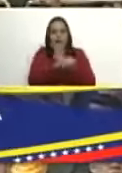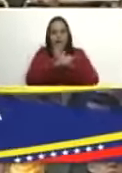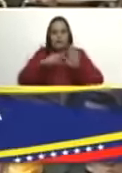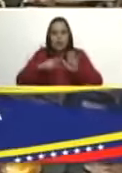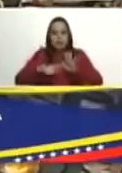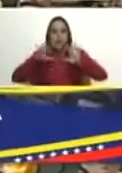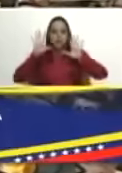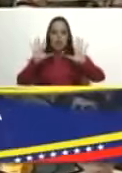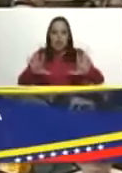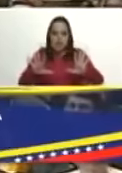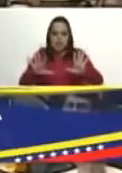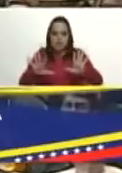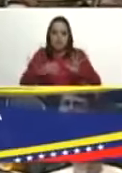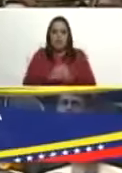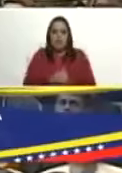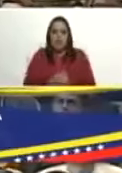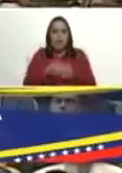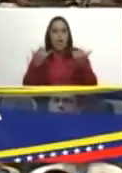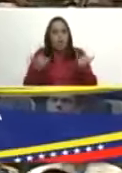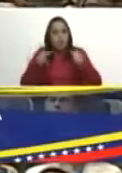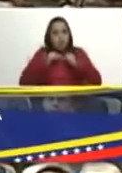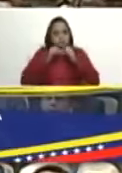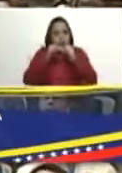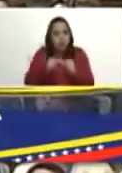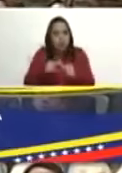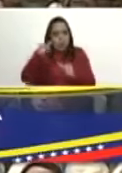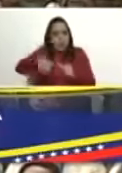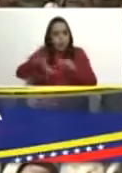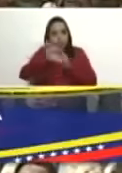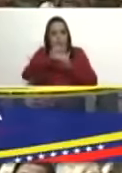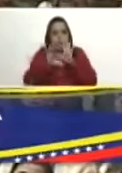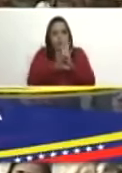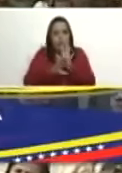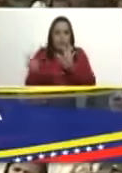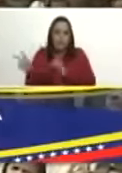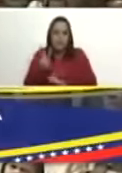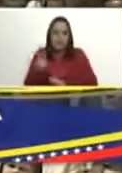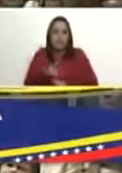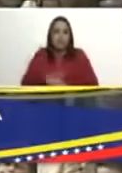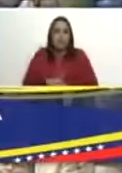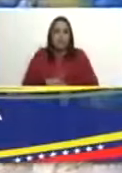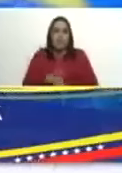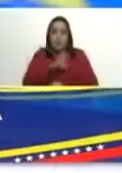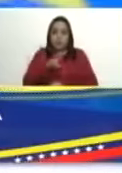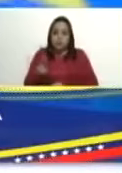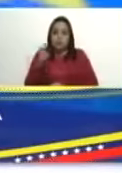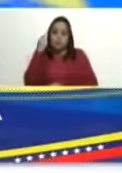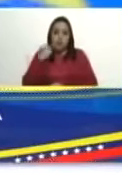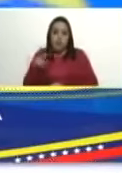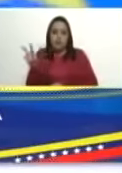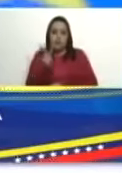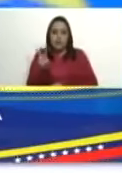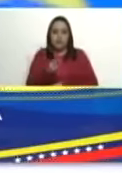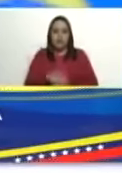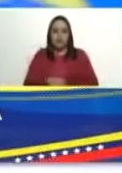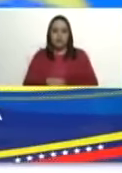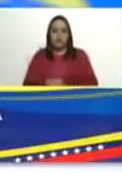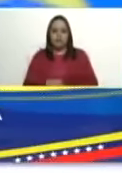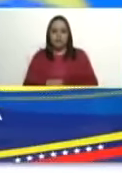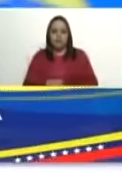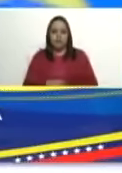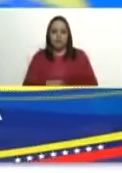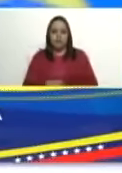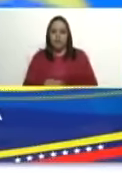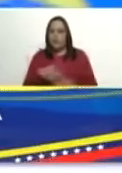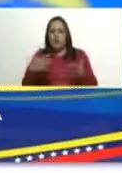artículo 10 vigente hoy en la Constitución de la República Bolivariana de Venezuela. ¿Cuál